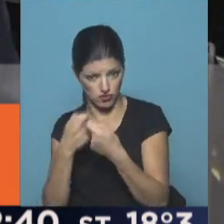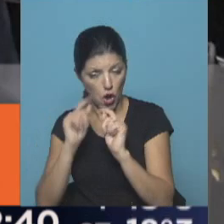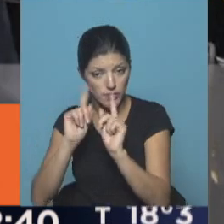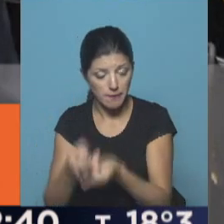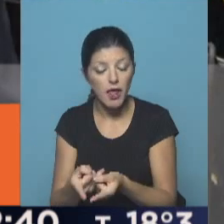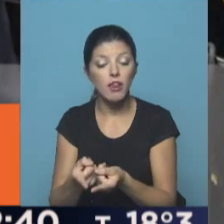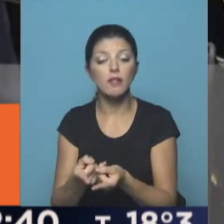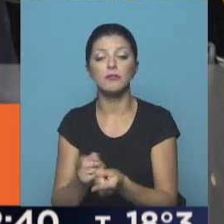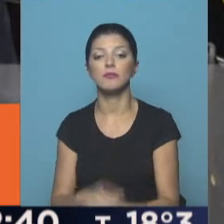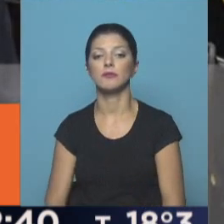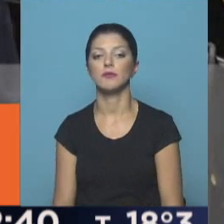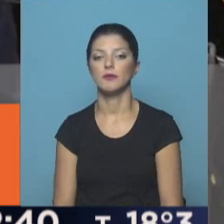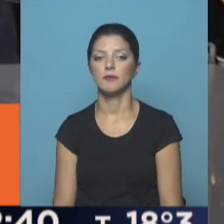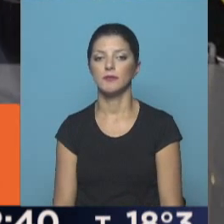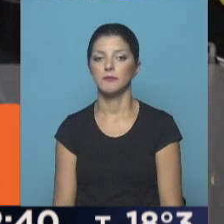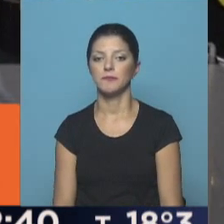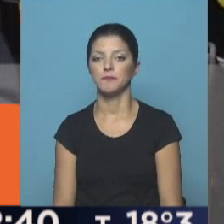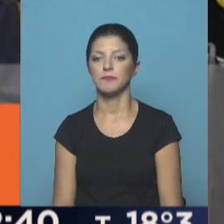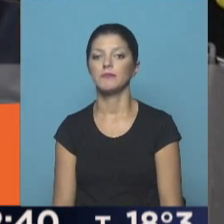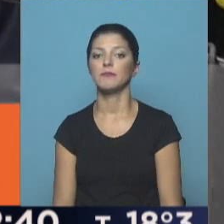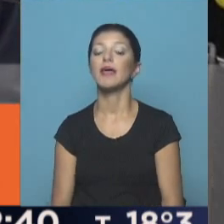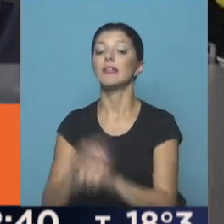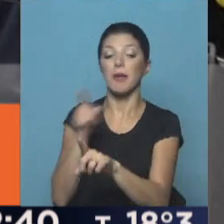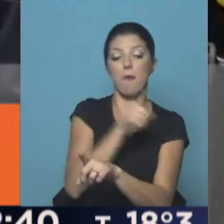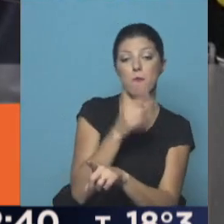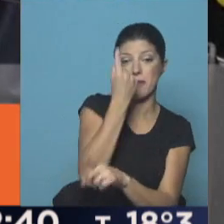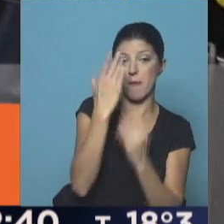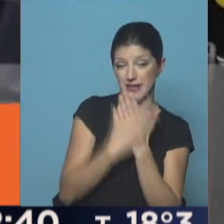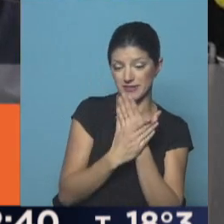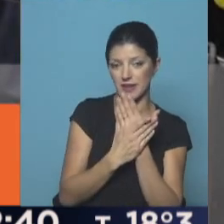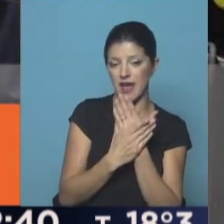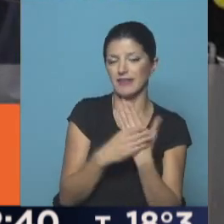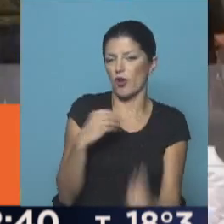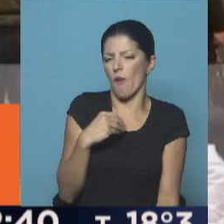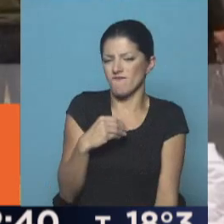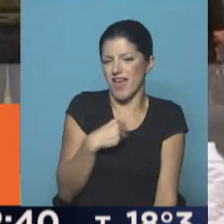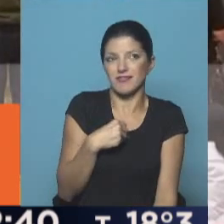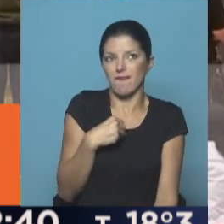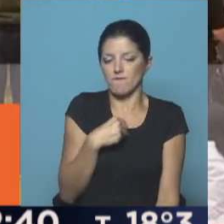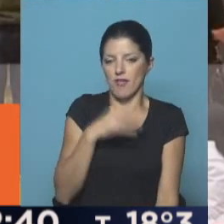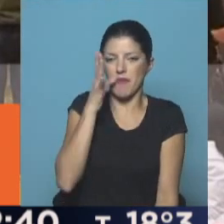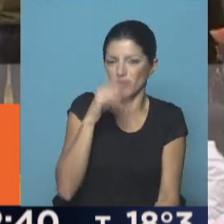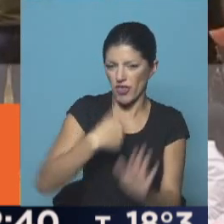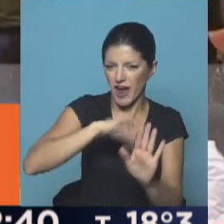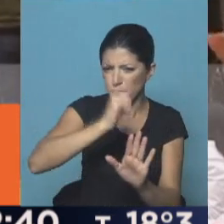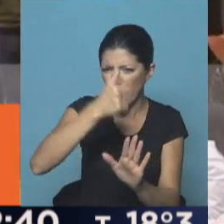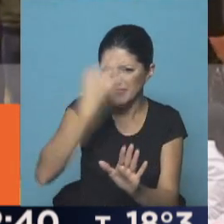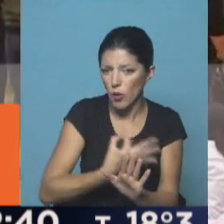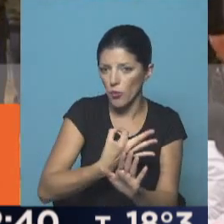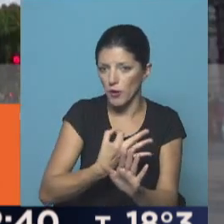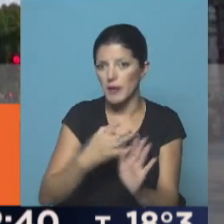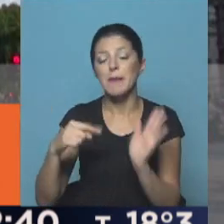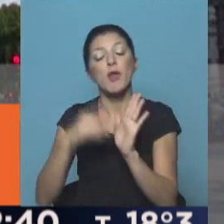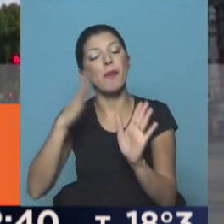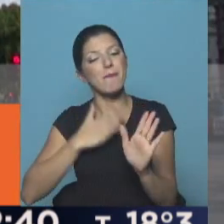y exactamente un exceso de confianza por parte de Theresa May del Partido Conservador y un exceso, yo diría, de